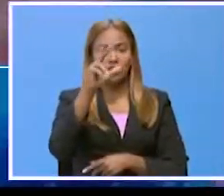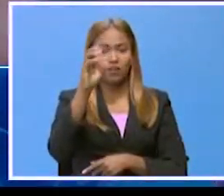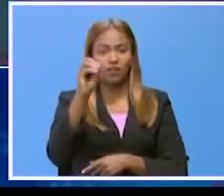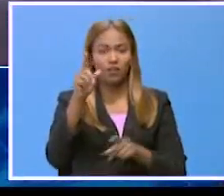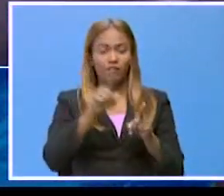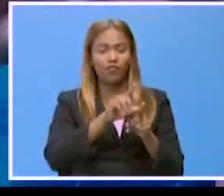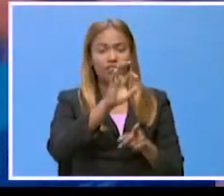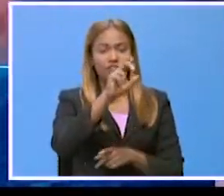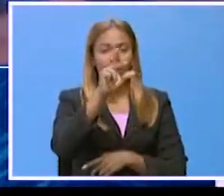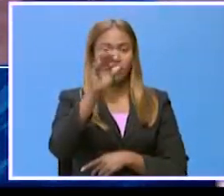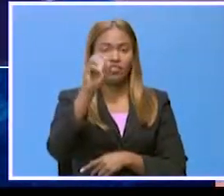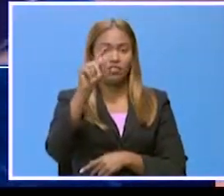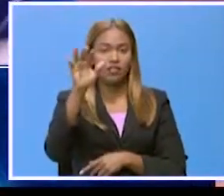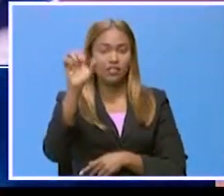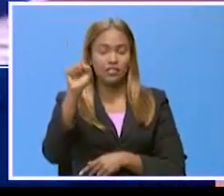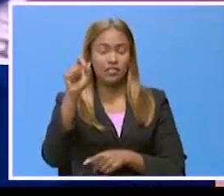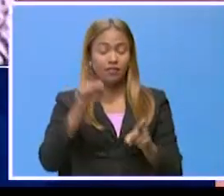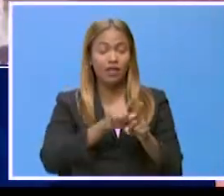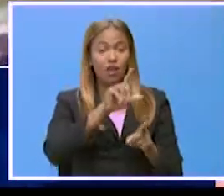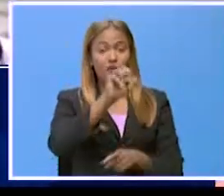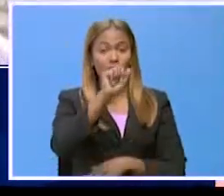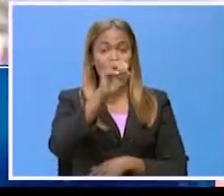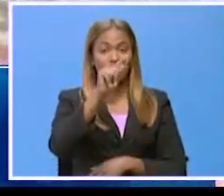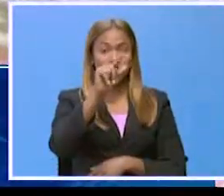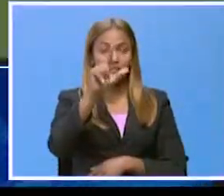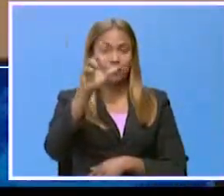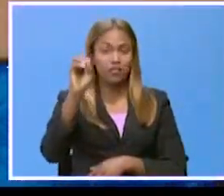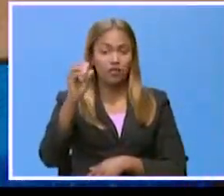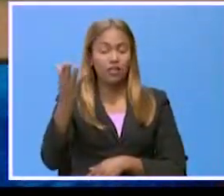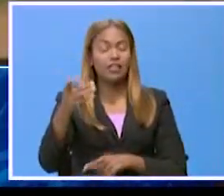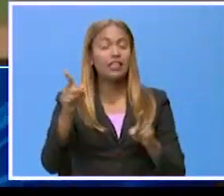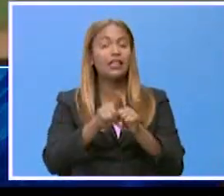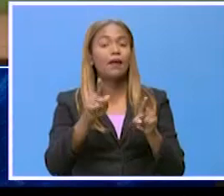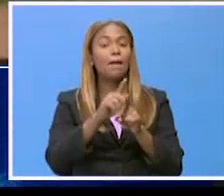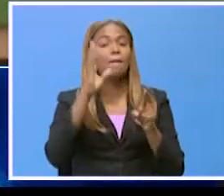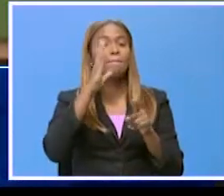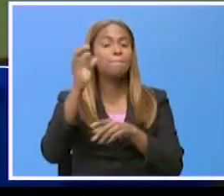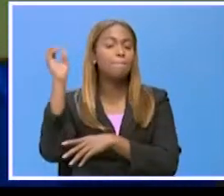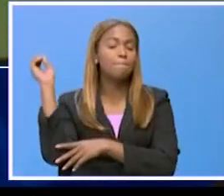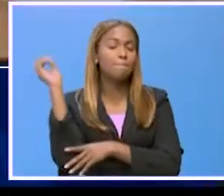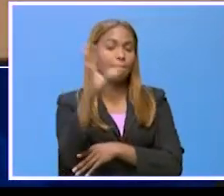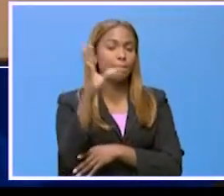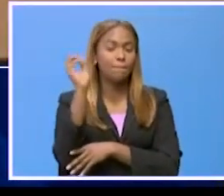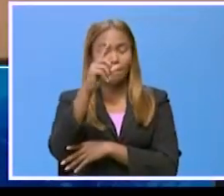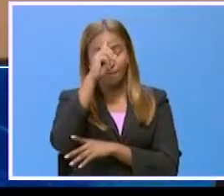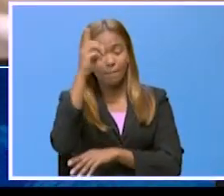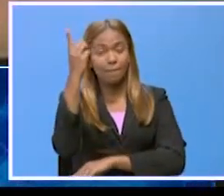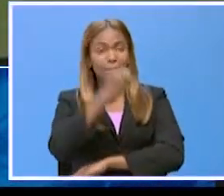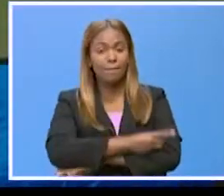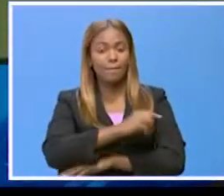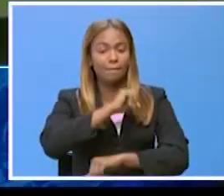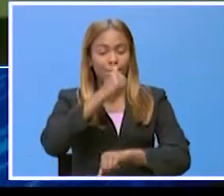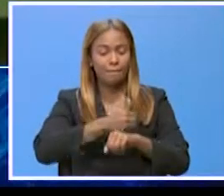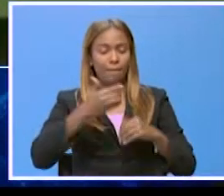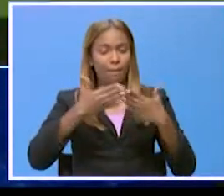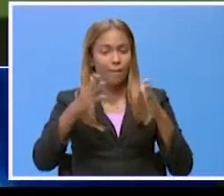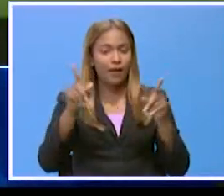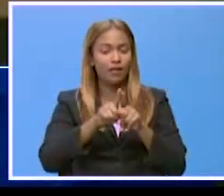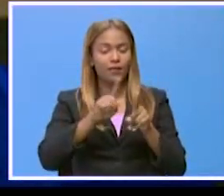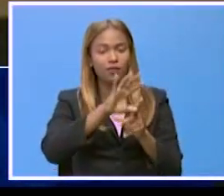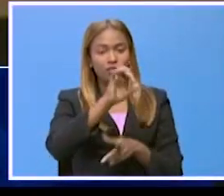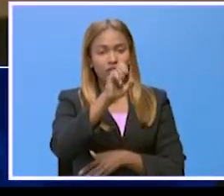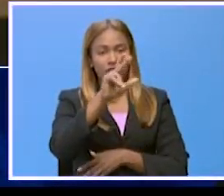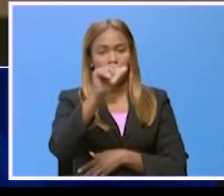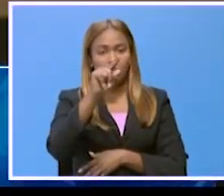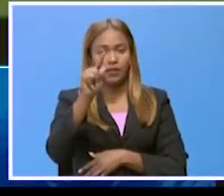y luis castillo también abridor de los rojos de cincinnati que precisamente estará lanzando en inaugural así como josé